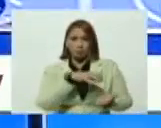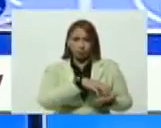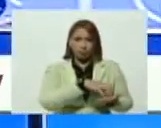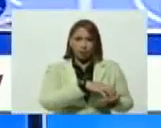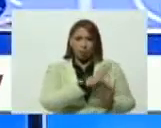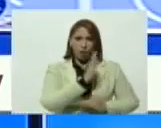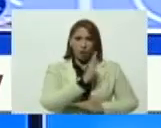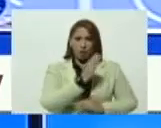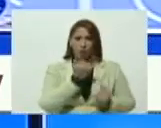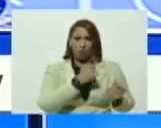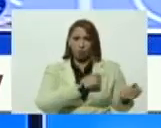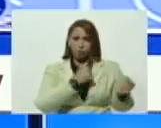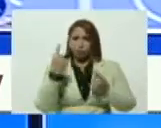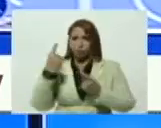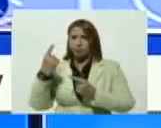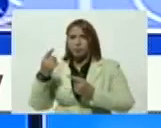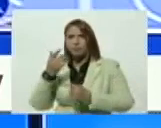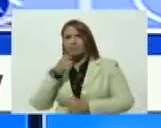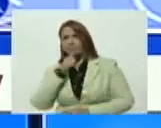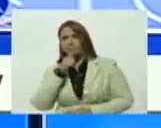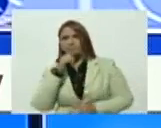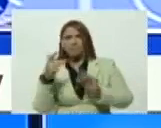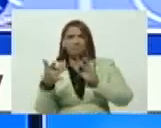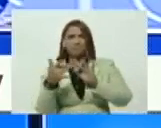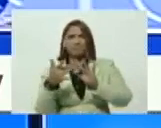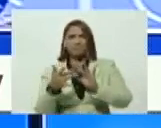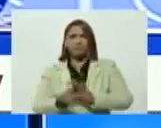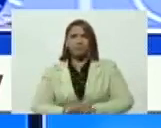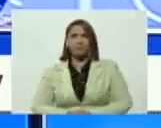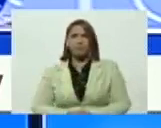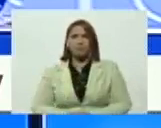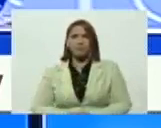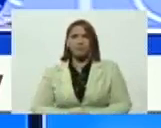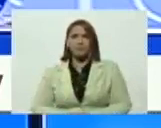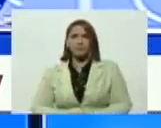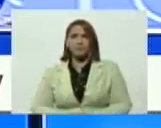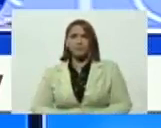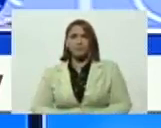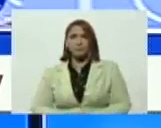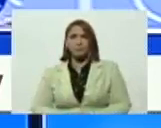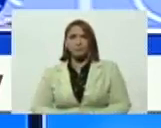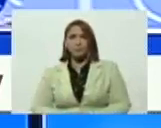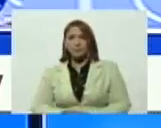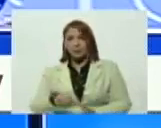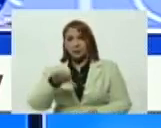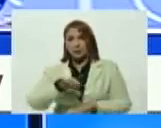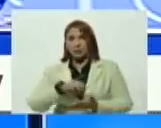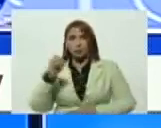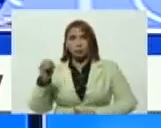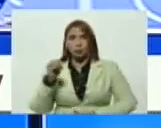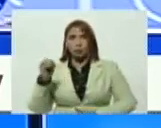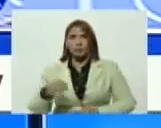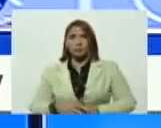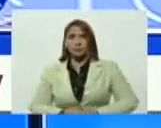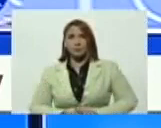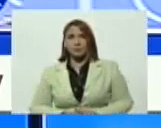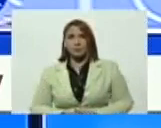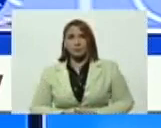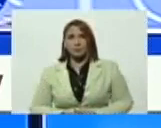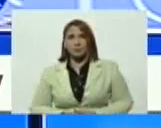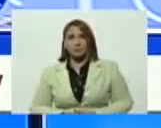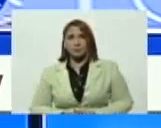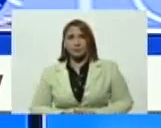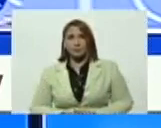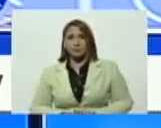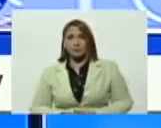país, centro occidente, ¿verdad? Ahora vámonos al centro oriente. Allá en